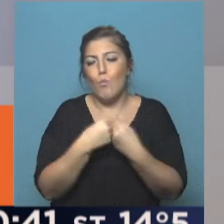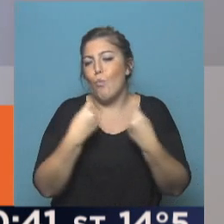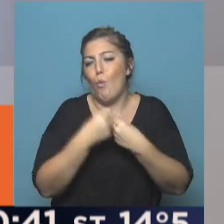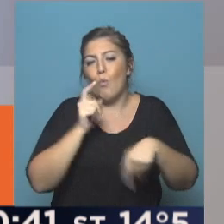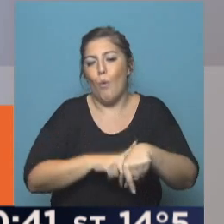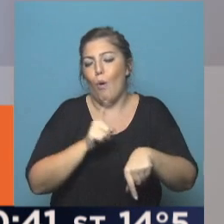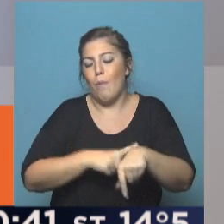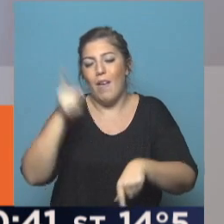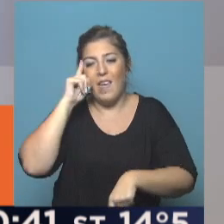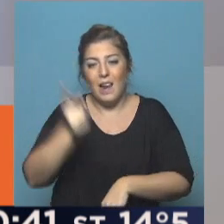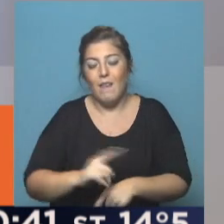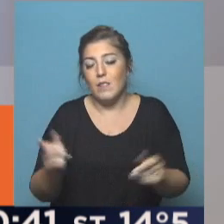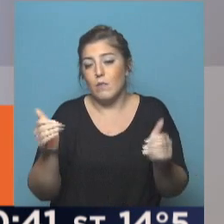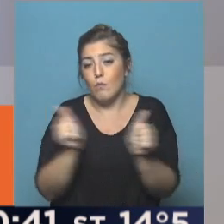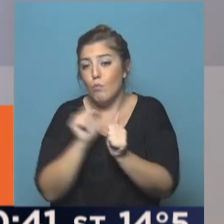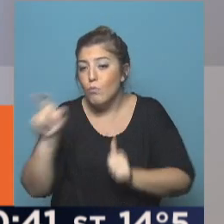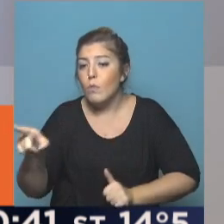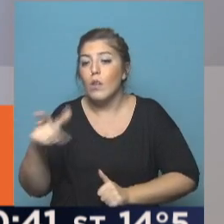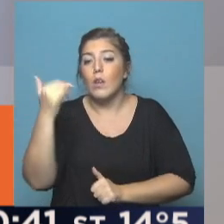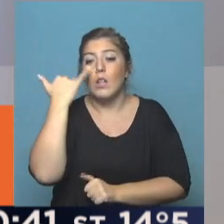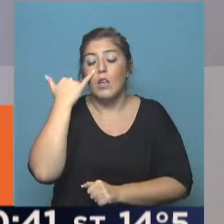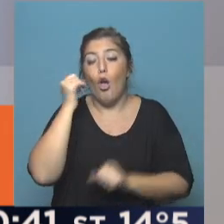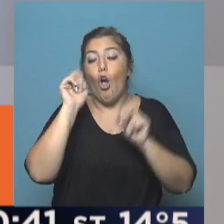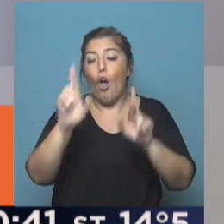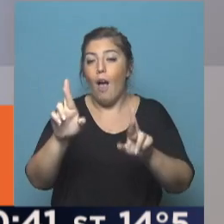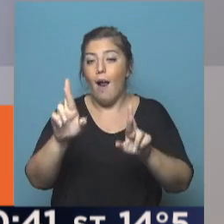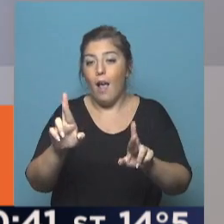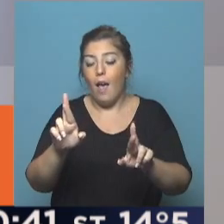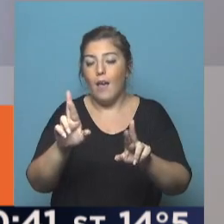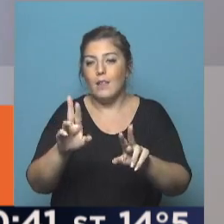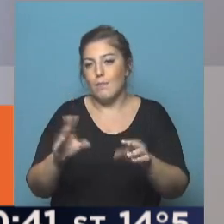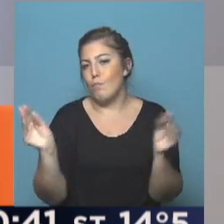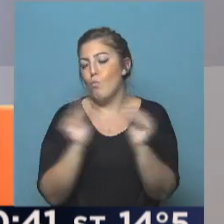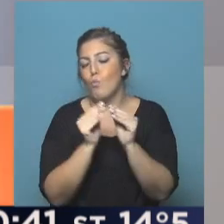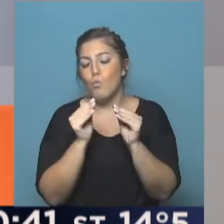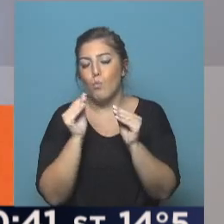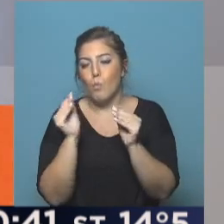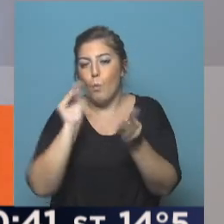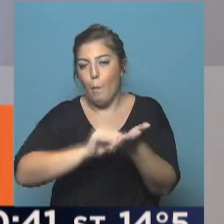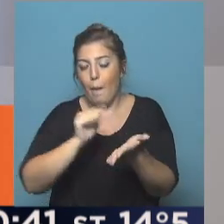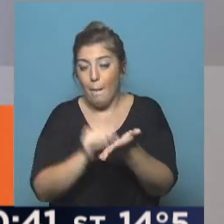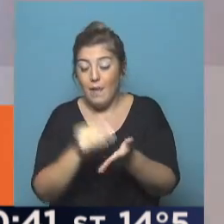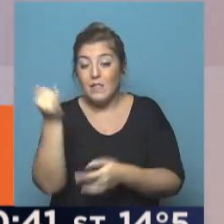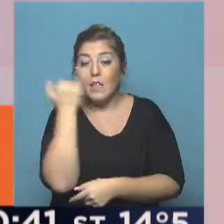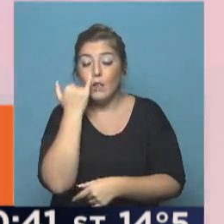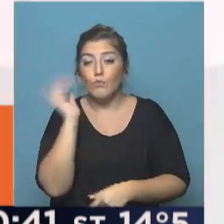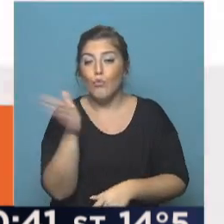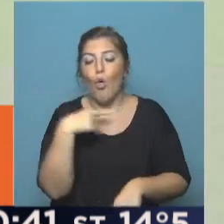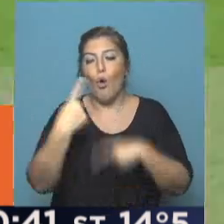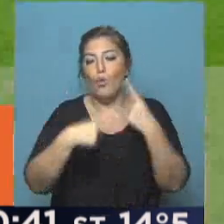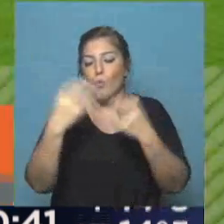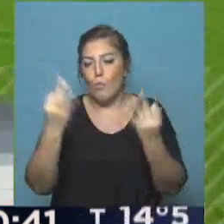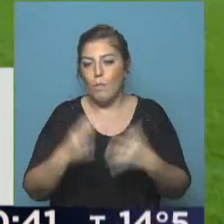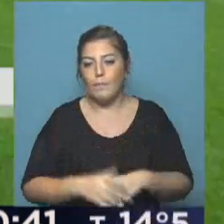momentos increíbles a tu lado. Y espero que sean muchos más y todo siga saliendo muy